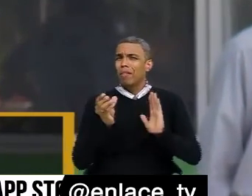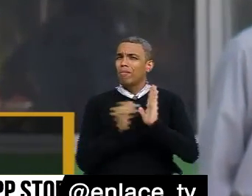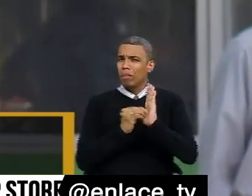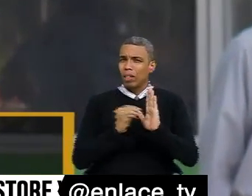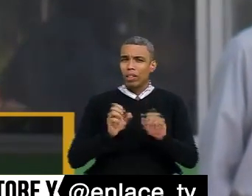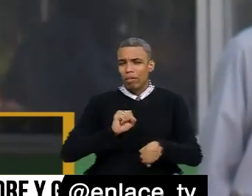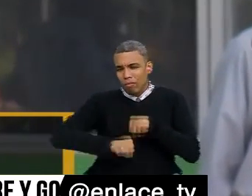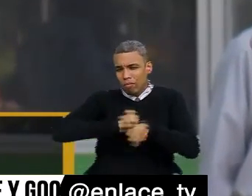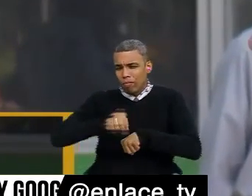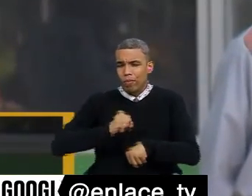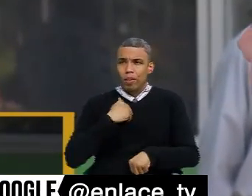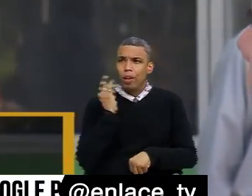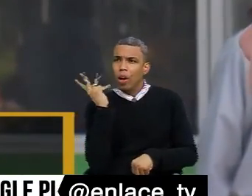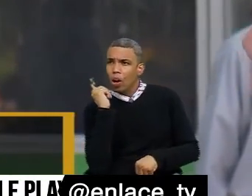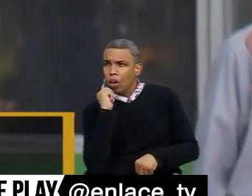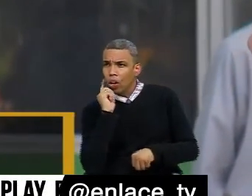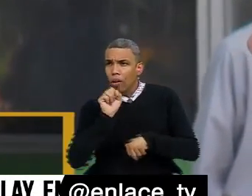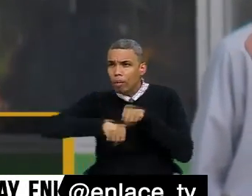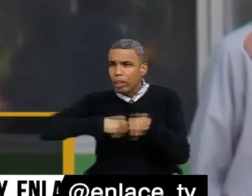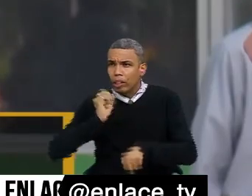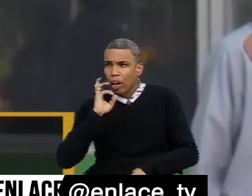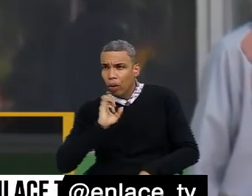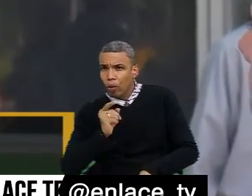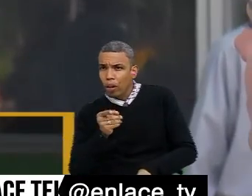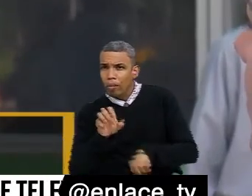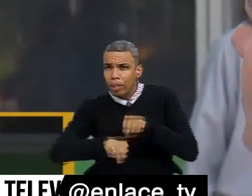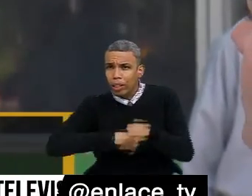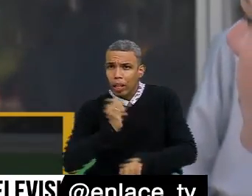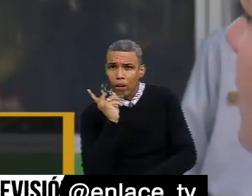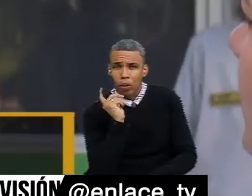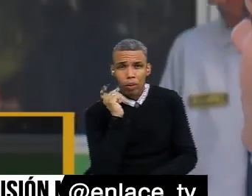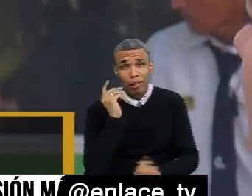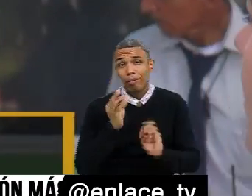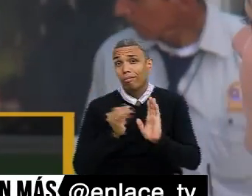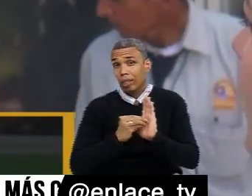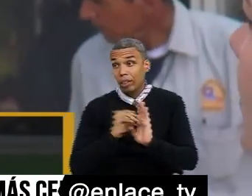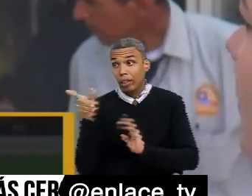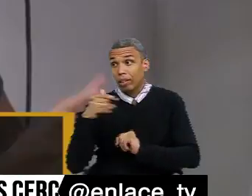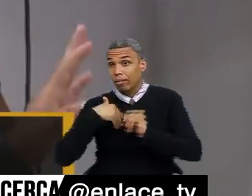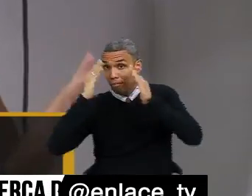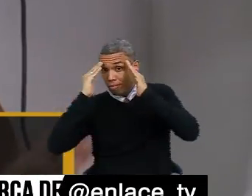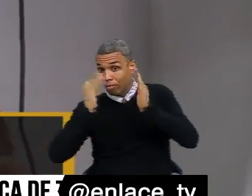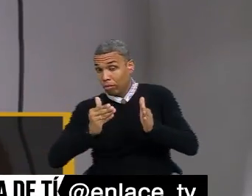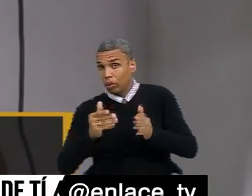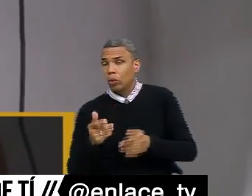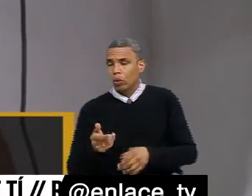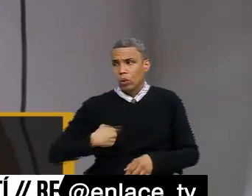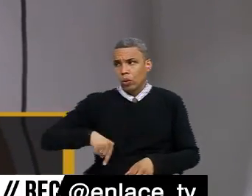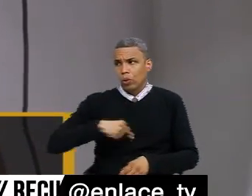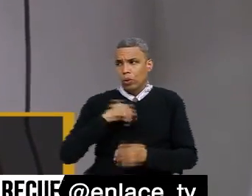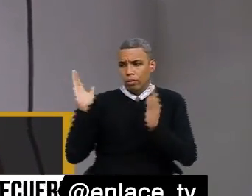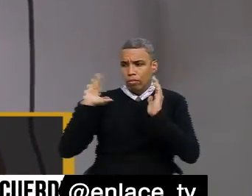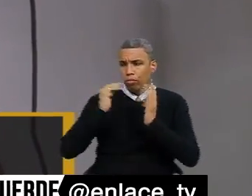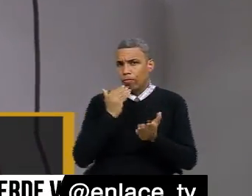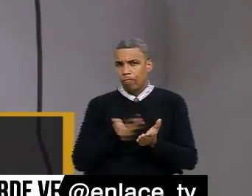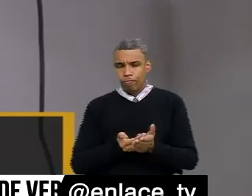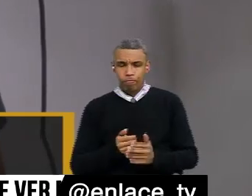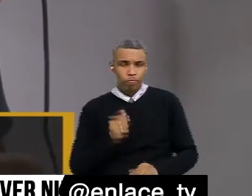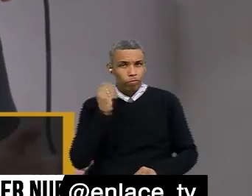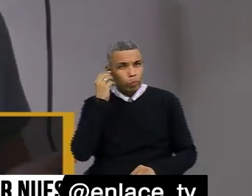hecho que ellos le presten atención a este deporte nocturno. Luego de varias denuncias por hurtos de